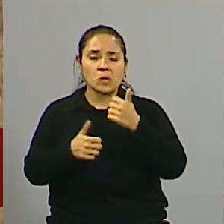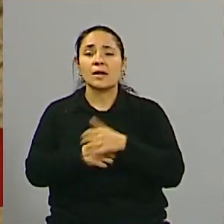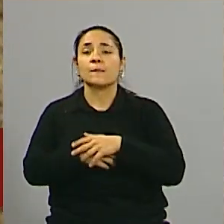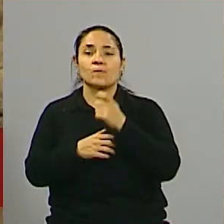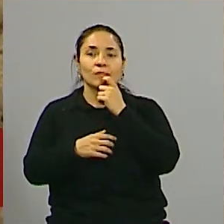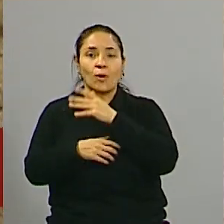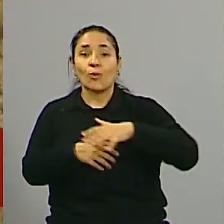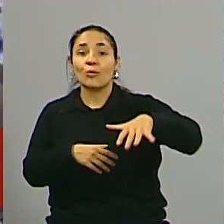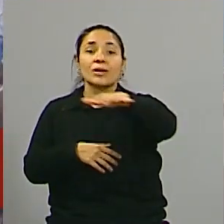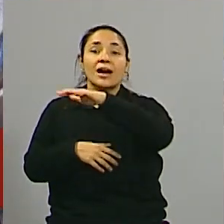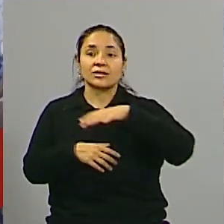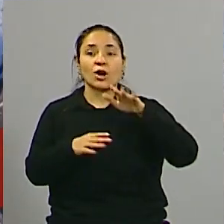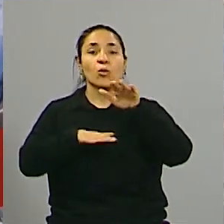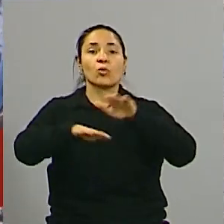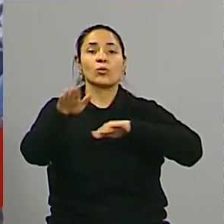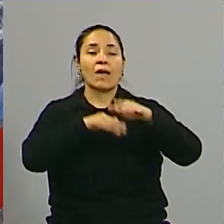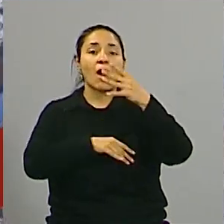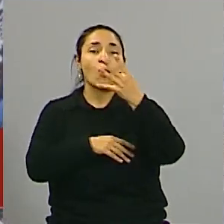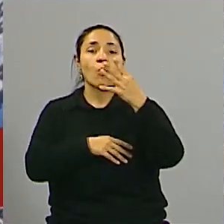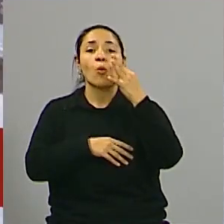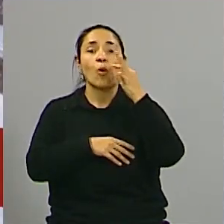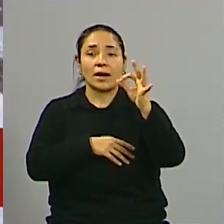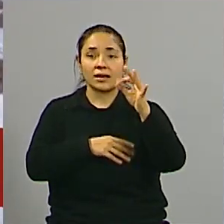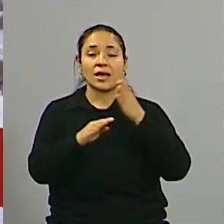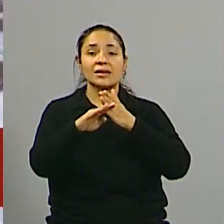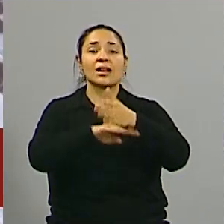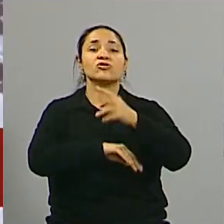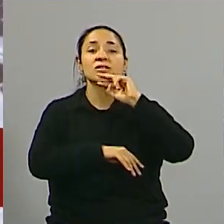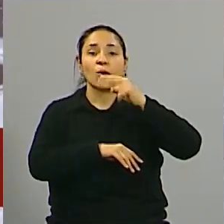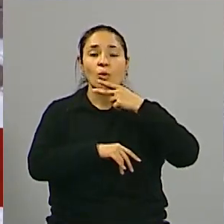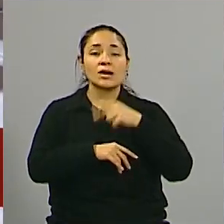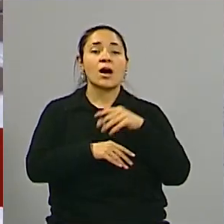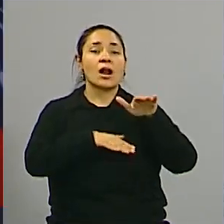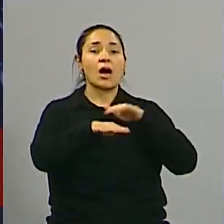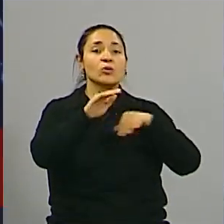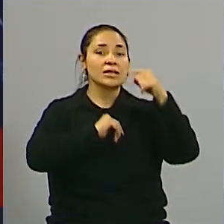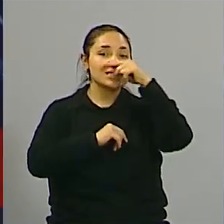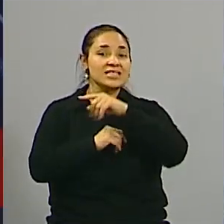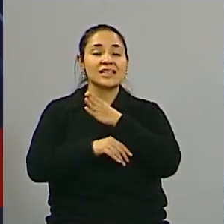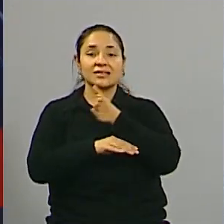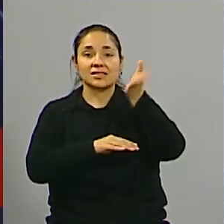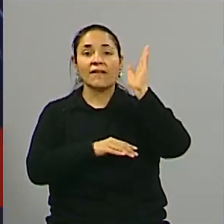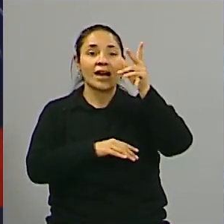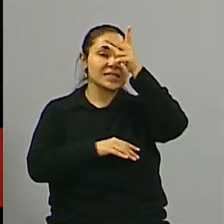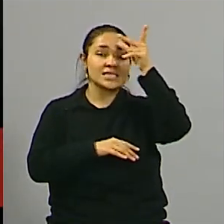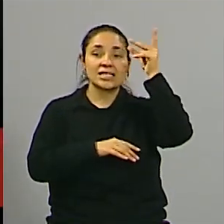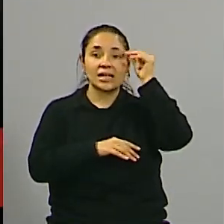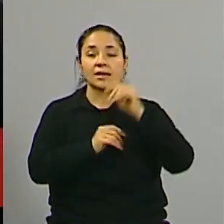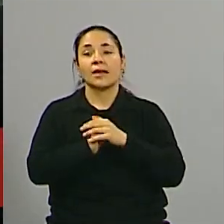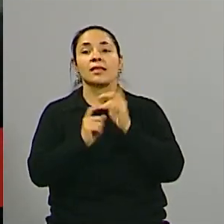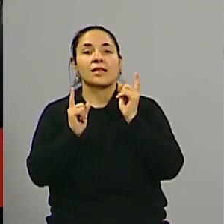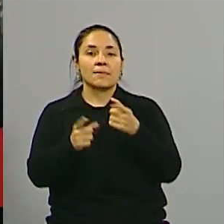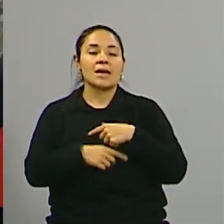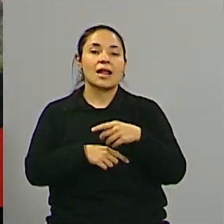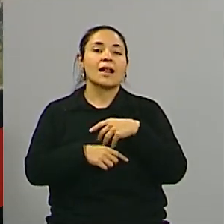la ubicación. Nosotros tenemos la Ruta 40, el ingreso por San Juan. Tenemos la Ruta 7 que sale a Chile. Pero digo, en sí, cuando uno